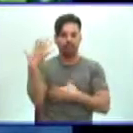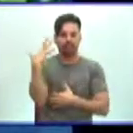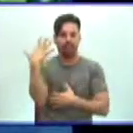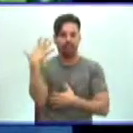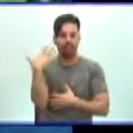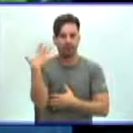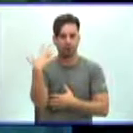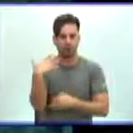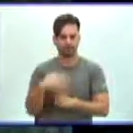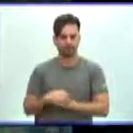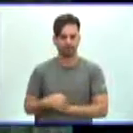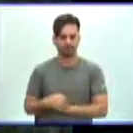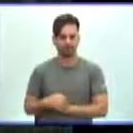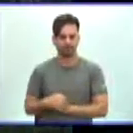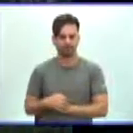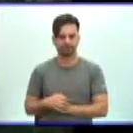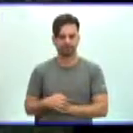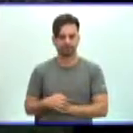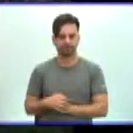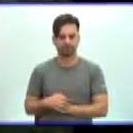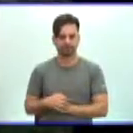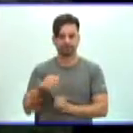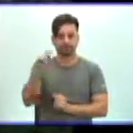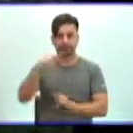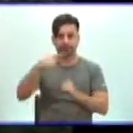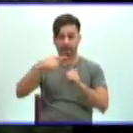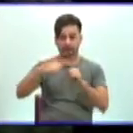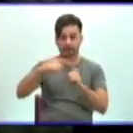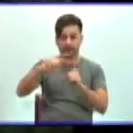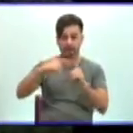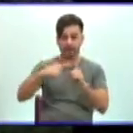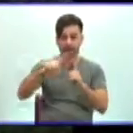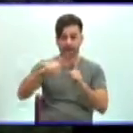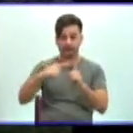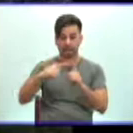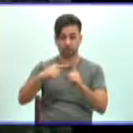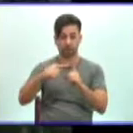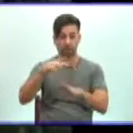Las diferentes temperaturas entre la tierra y el mar afectan el clima local.